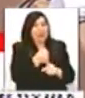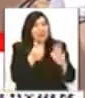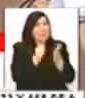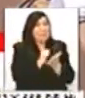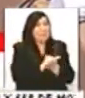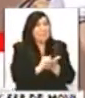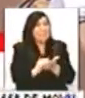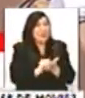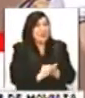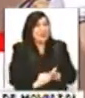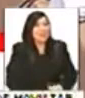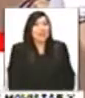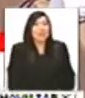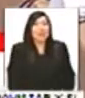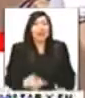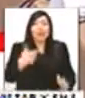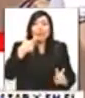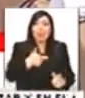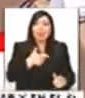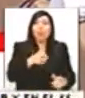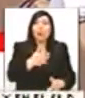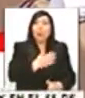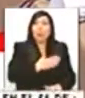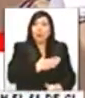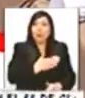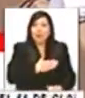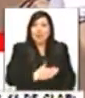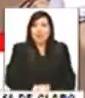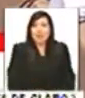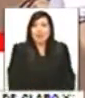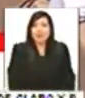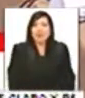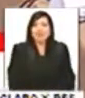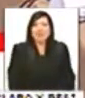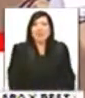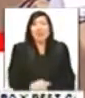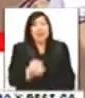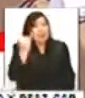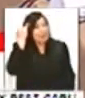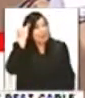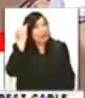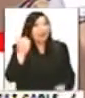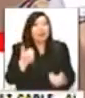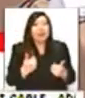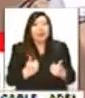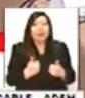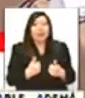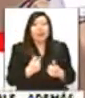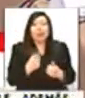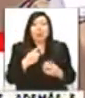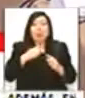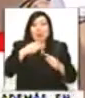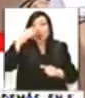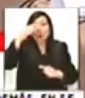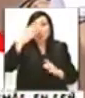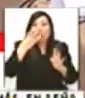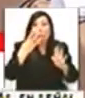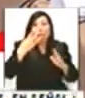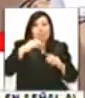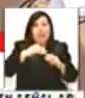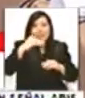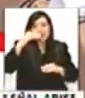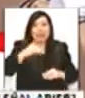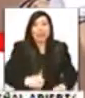6 meses y lo asesina el día de su cumpleaños. Imagina que tenía 1,90 m de